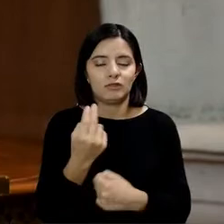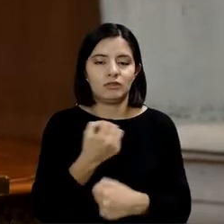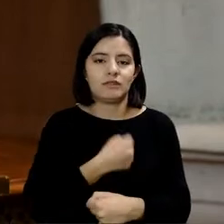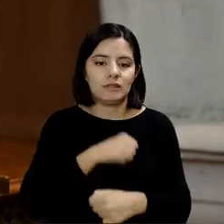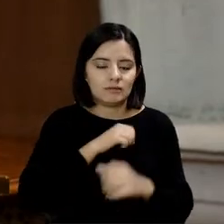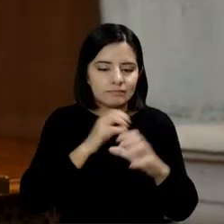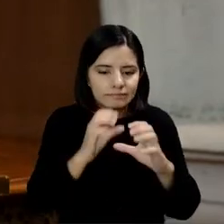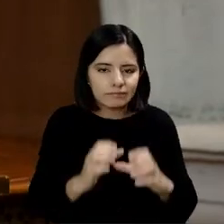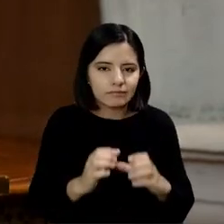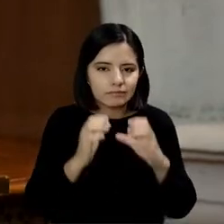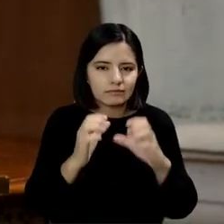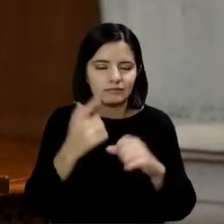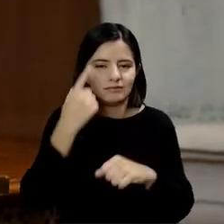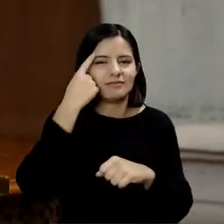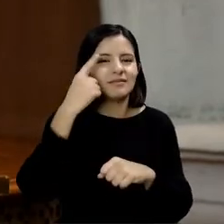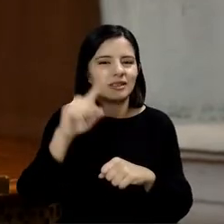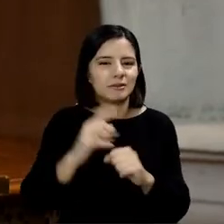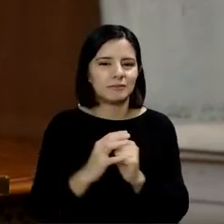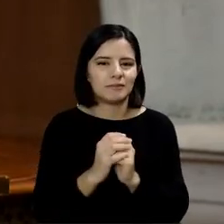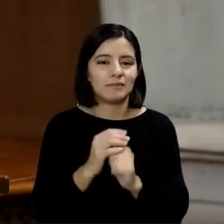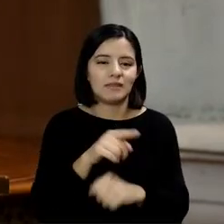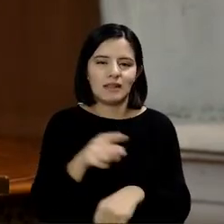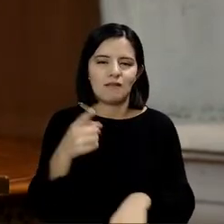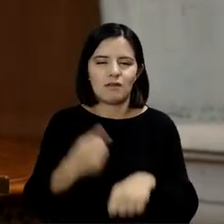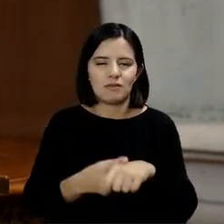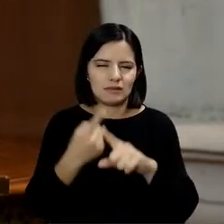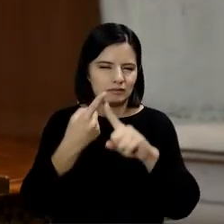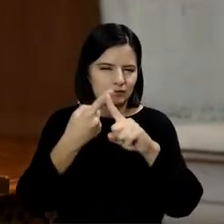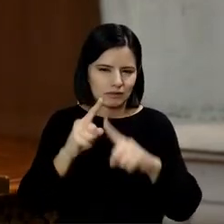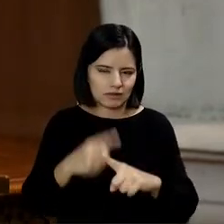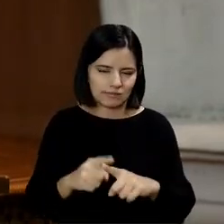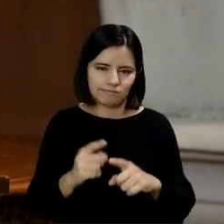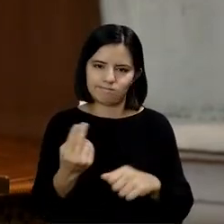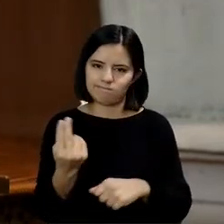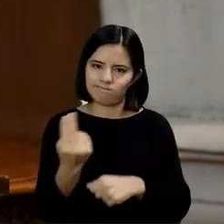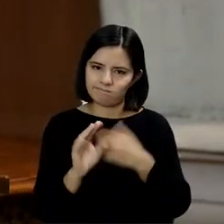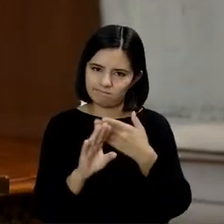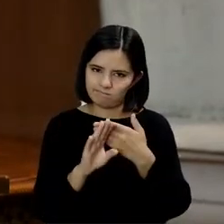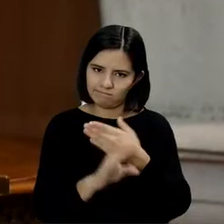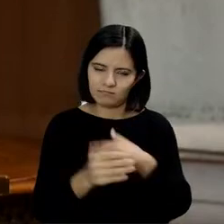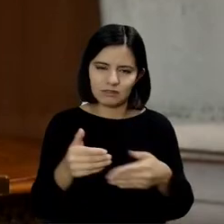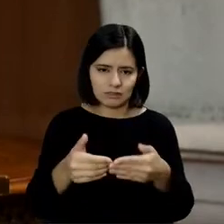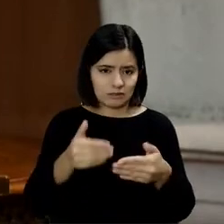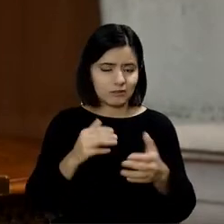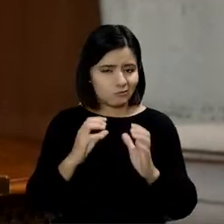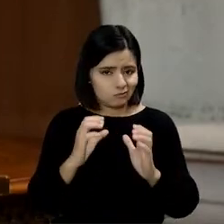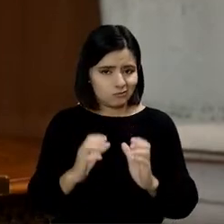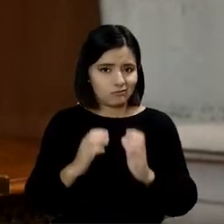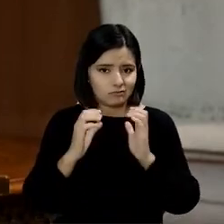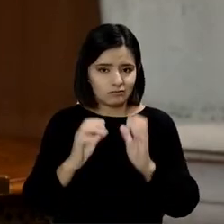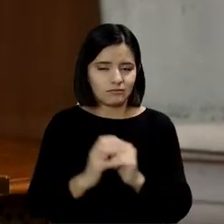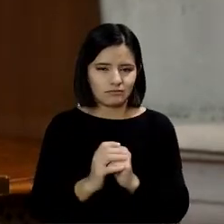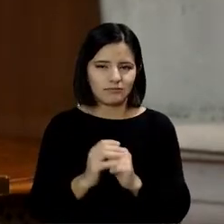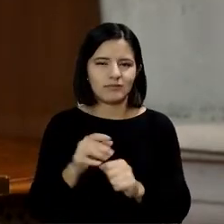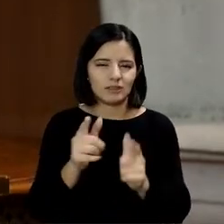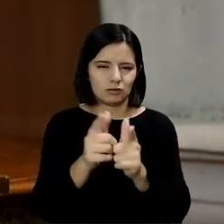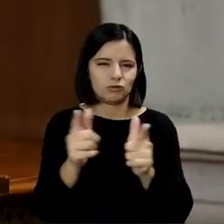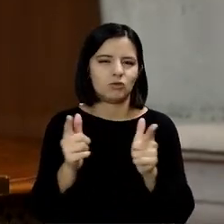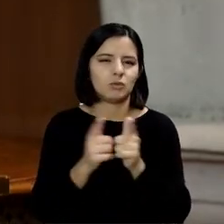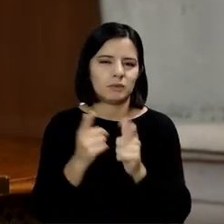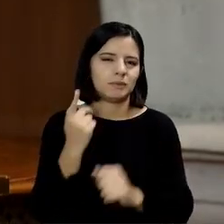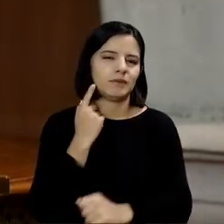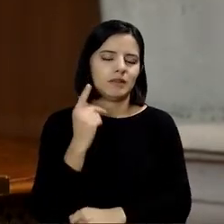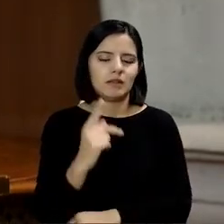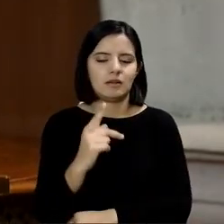la inversión para prevenir dichas enfermedades. Por lo antes expuesto, el Grupo Parlamentario de Acción